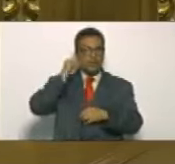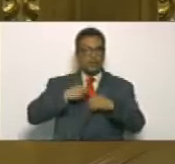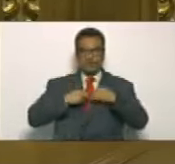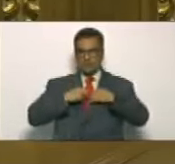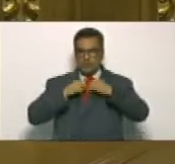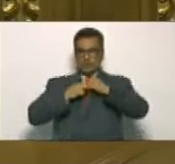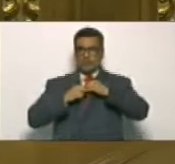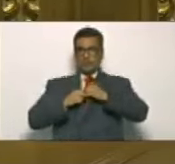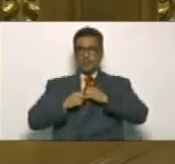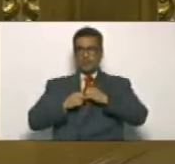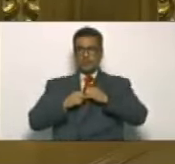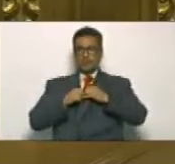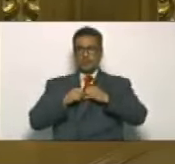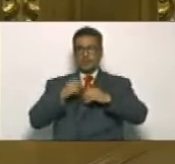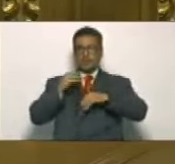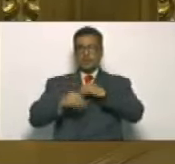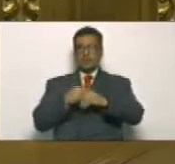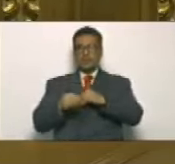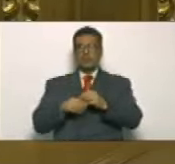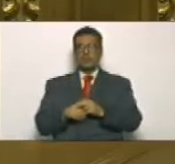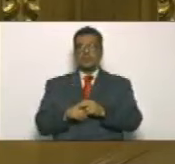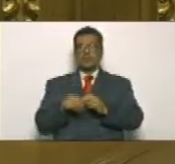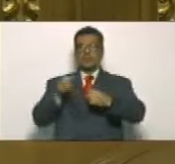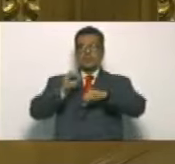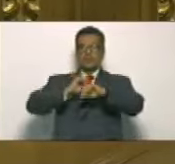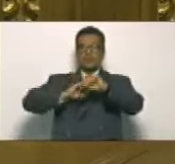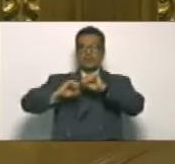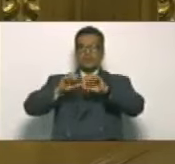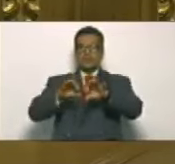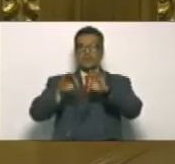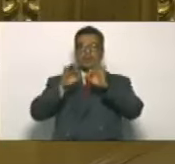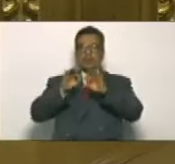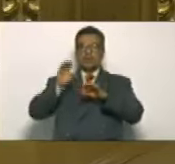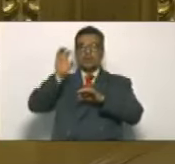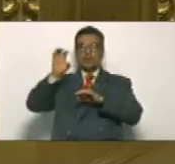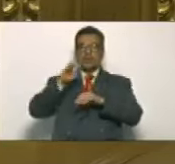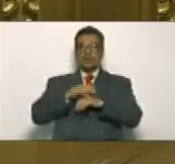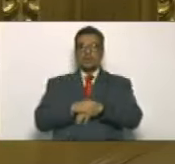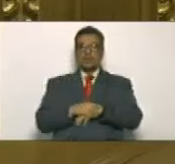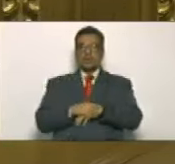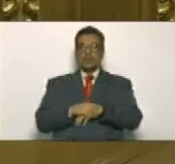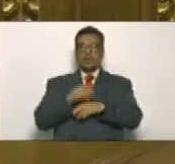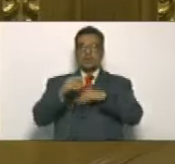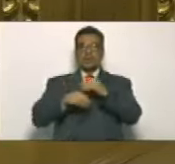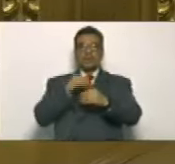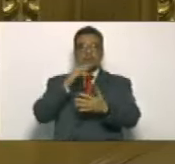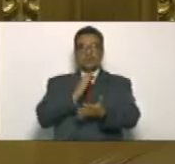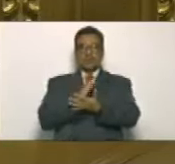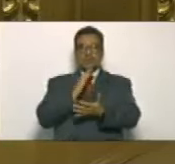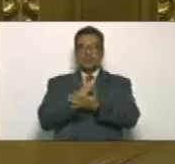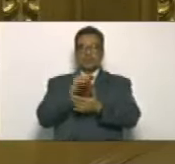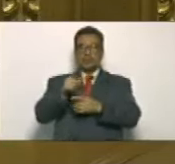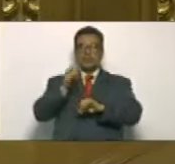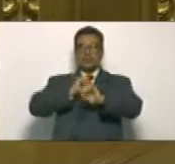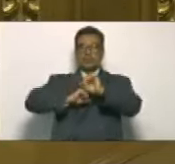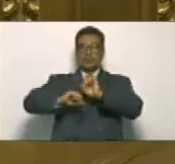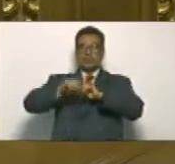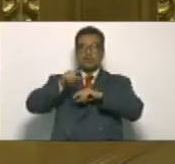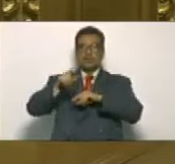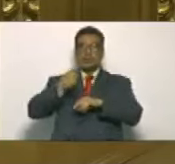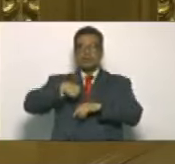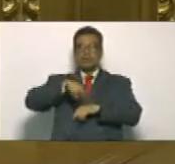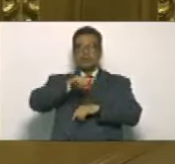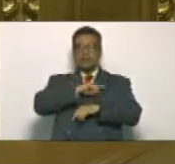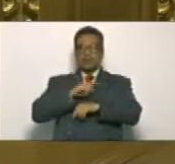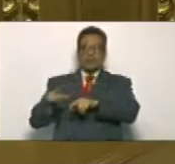uniforme dispuestos a defender los intereses de la patria, dispuesto siempre a defender